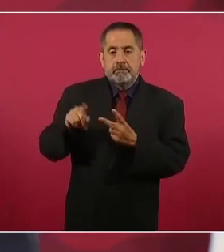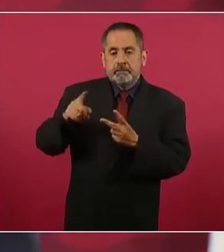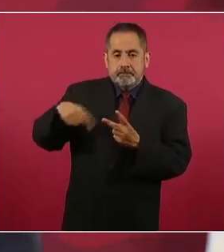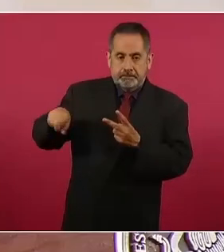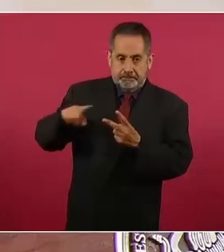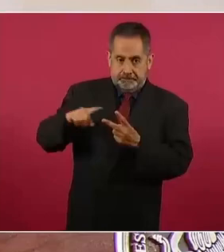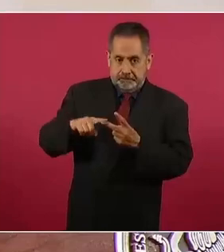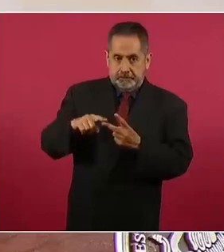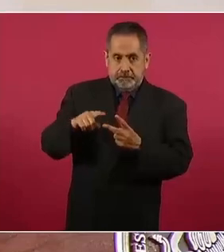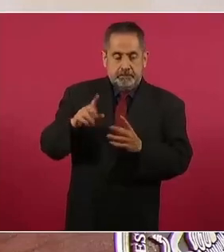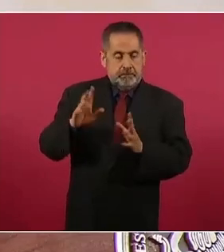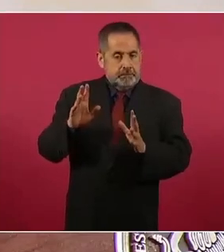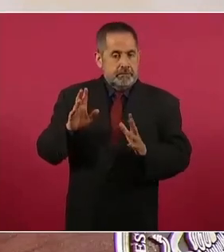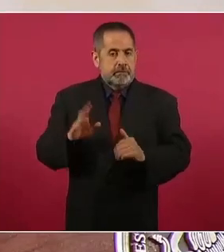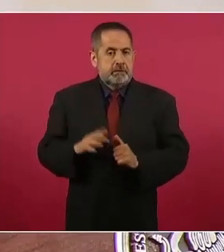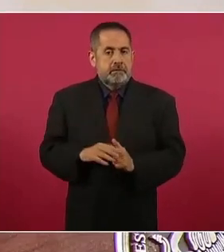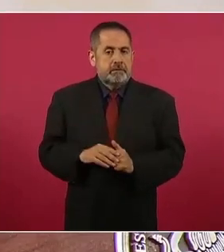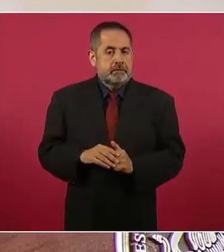pero sí